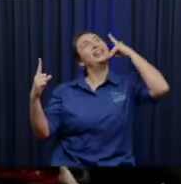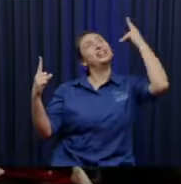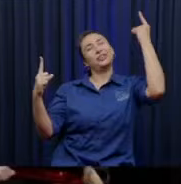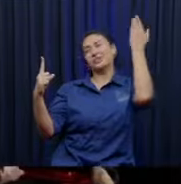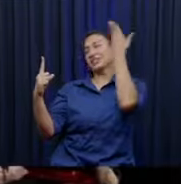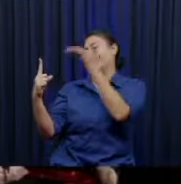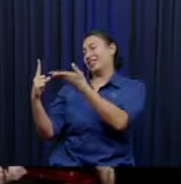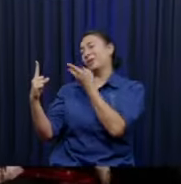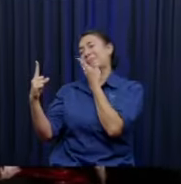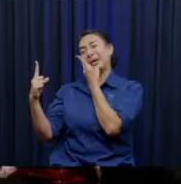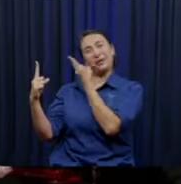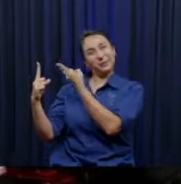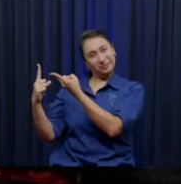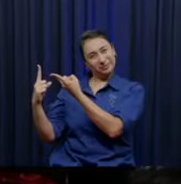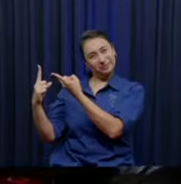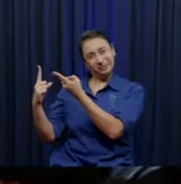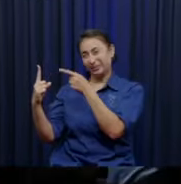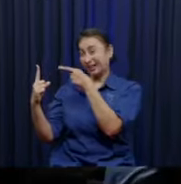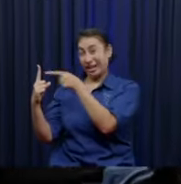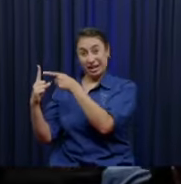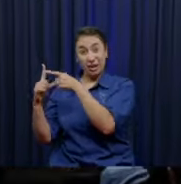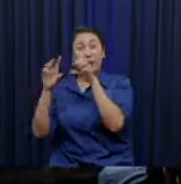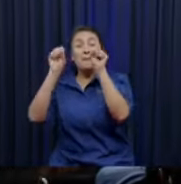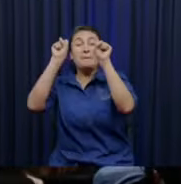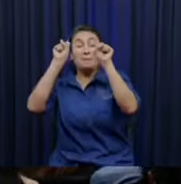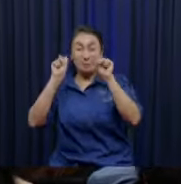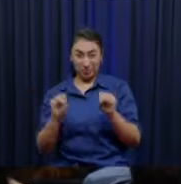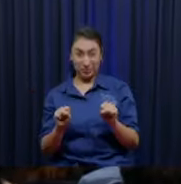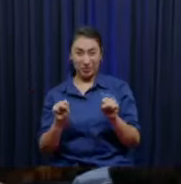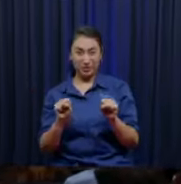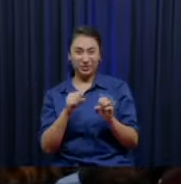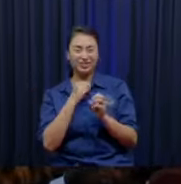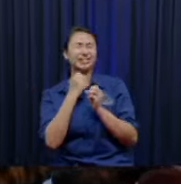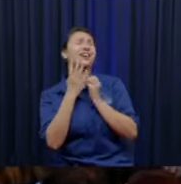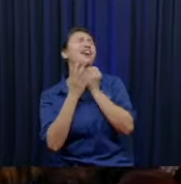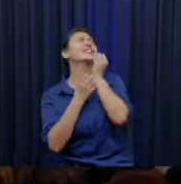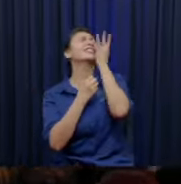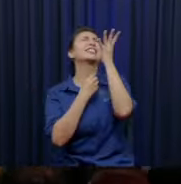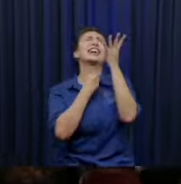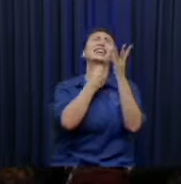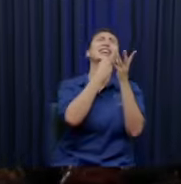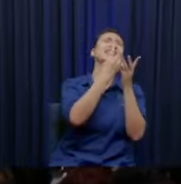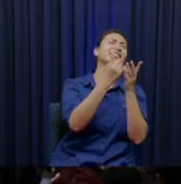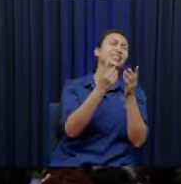Y se encontró con la gracia y cantó, la gloria lo atrapó,